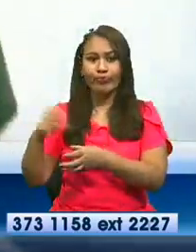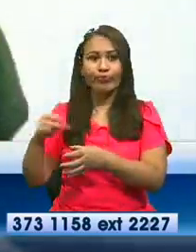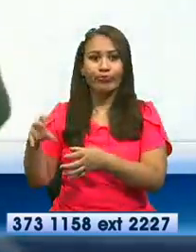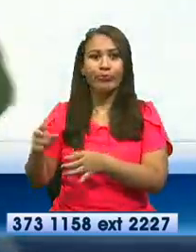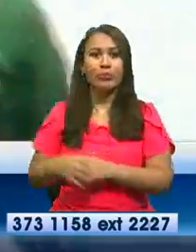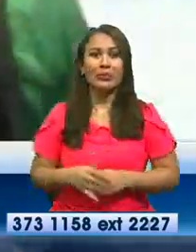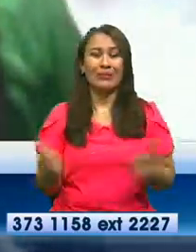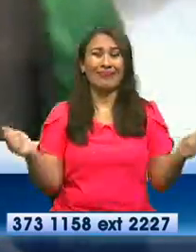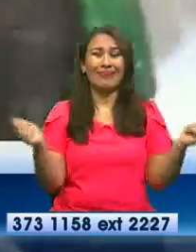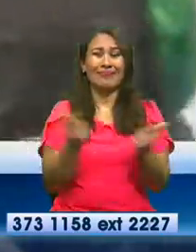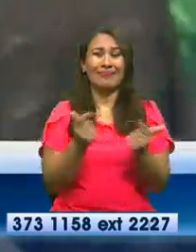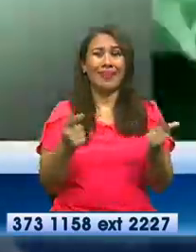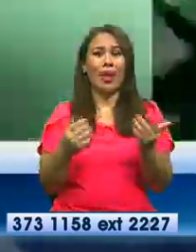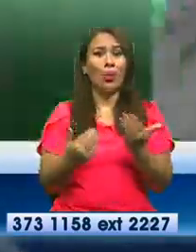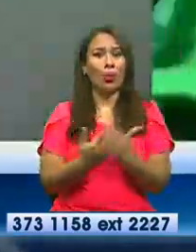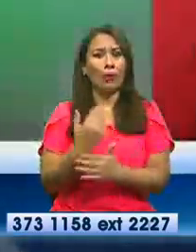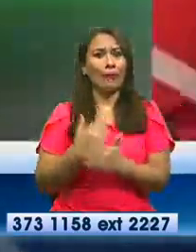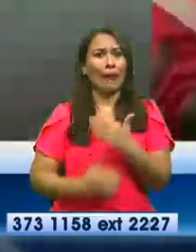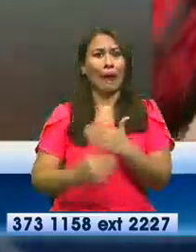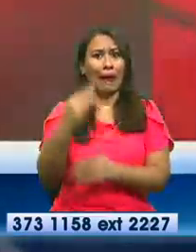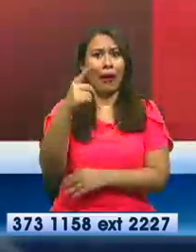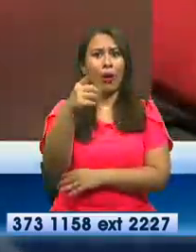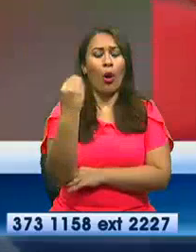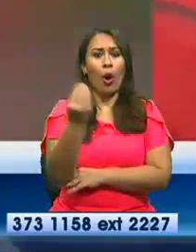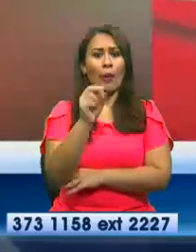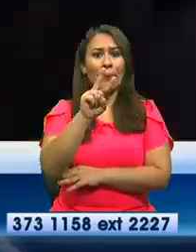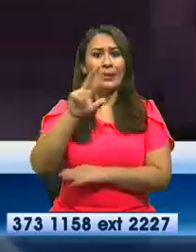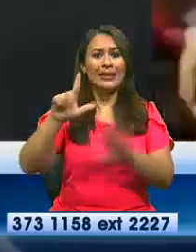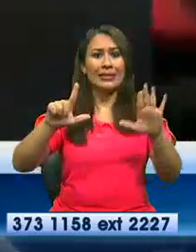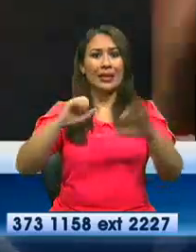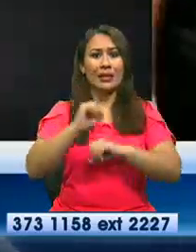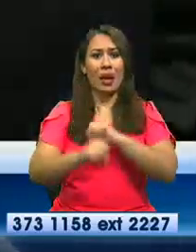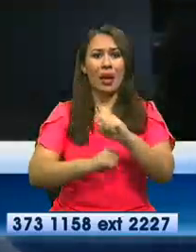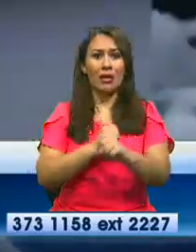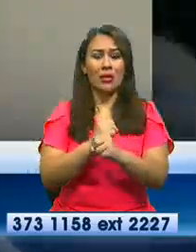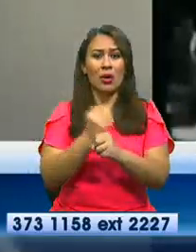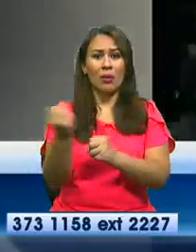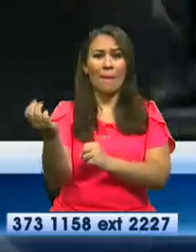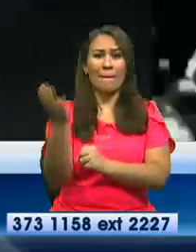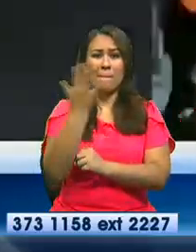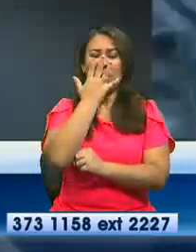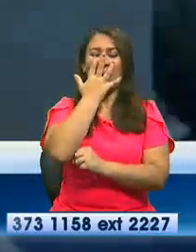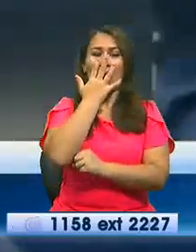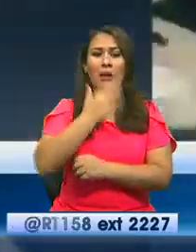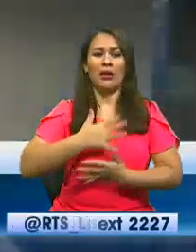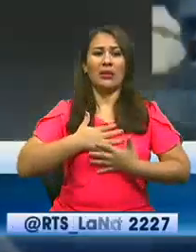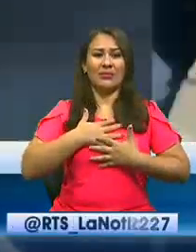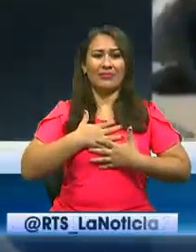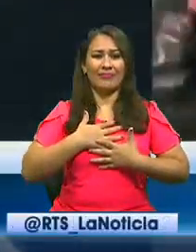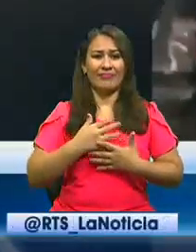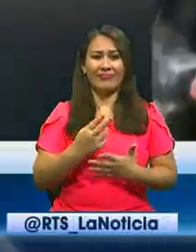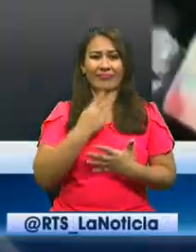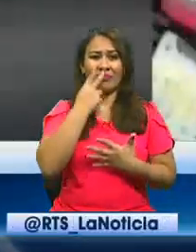La violencia escalando un nuevo nivel. Un joven de 27 años murió por impacto de bomba lacrimógena en el pecho.